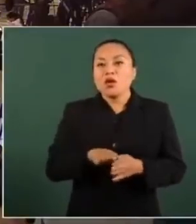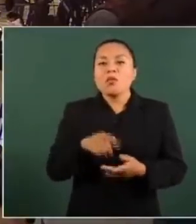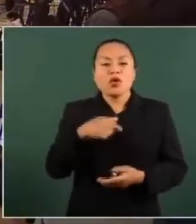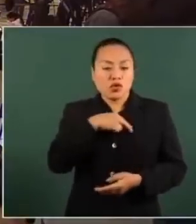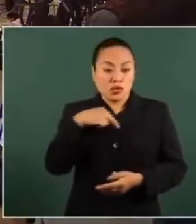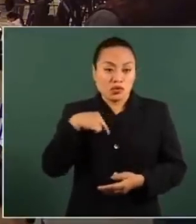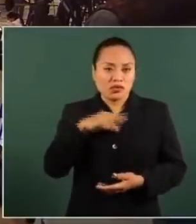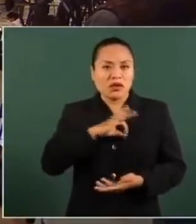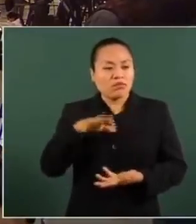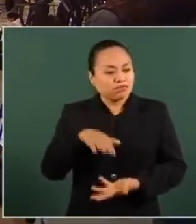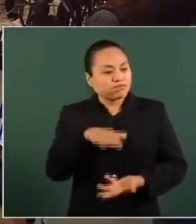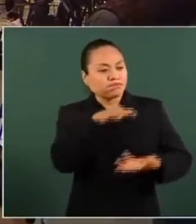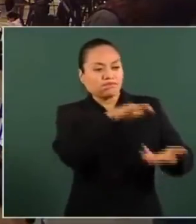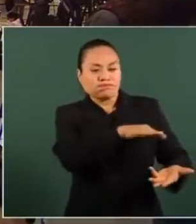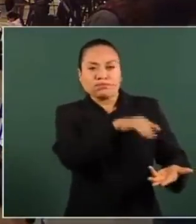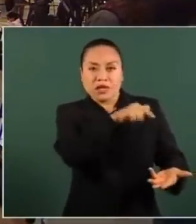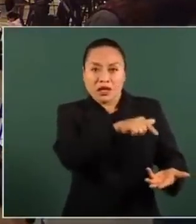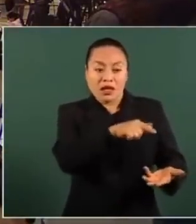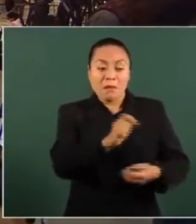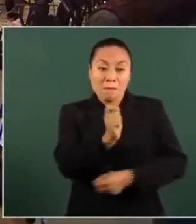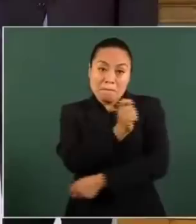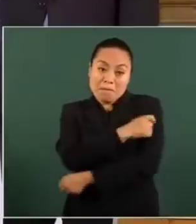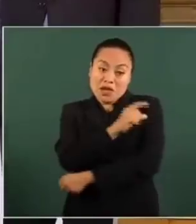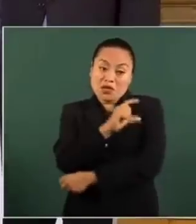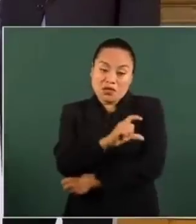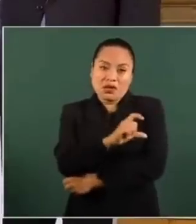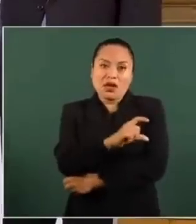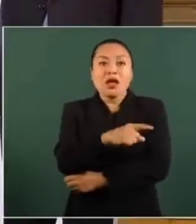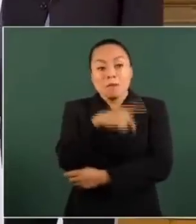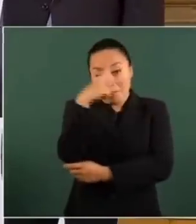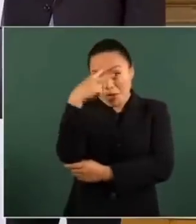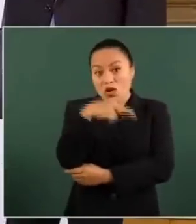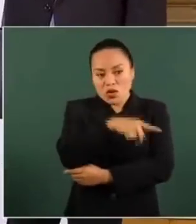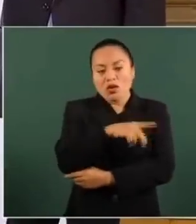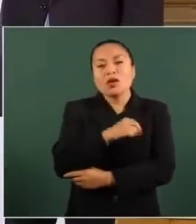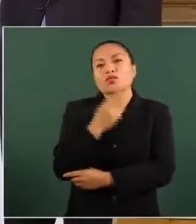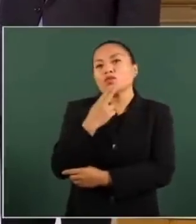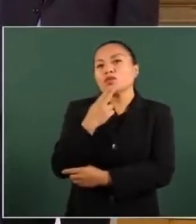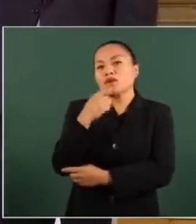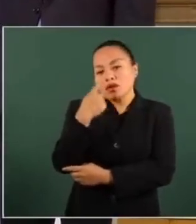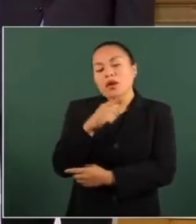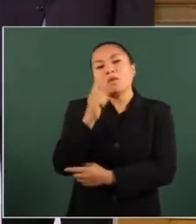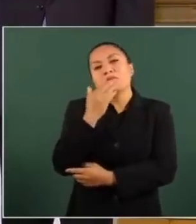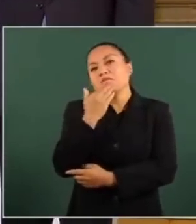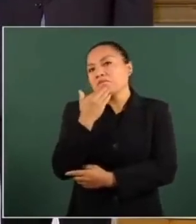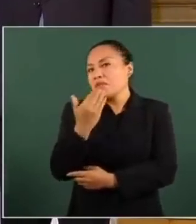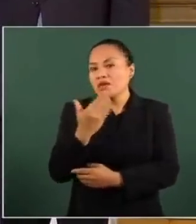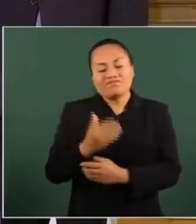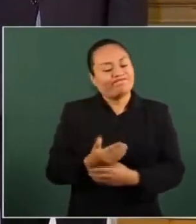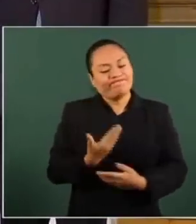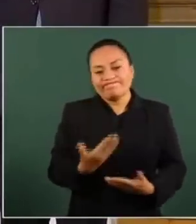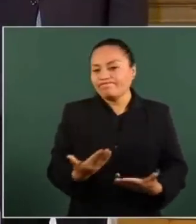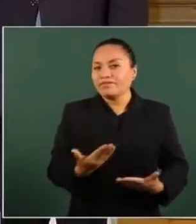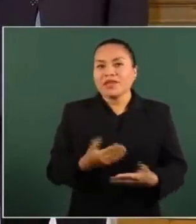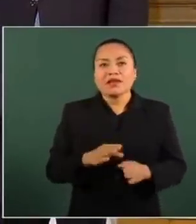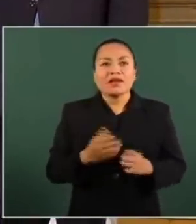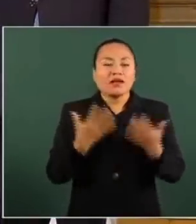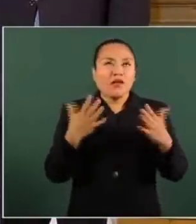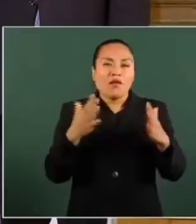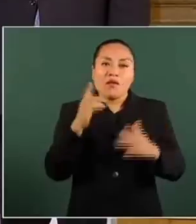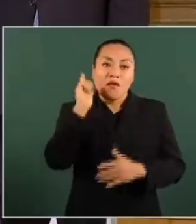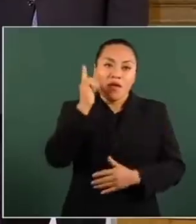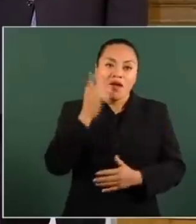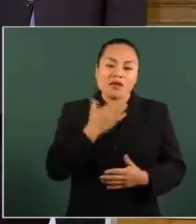contribución para que México pueda hacer frente a esta pandemia sea útil, tenga buenos resultados y que en las próximas